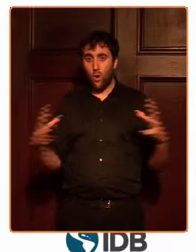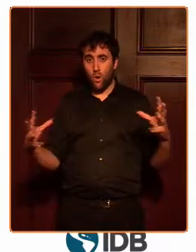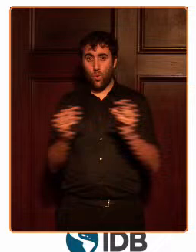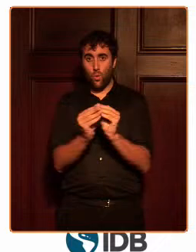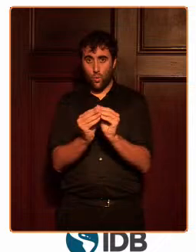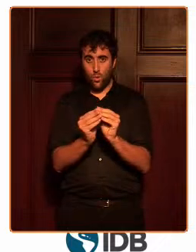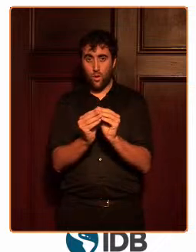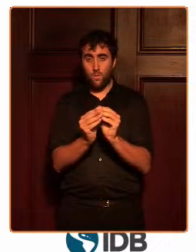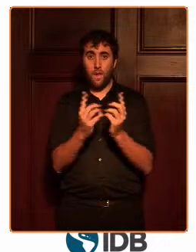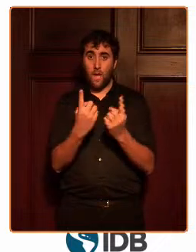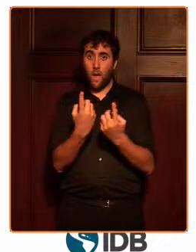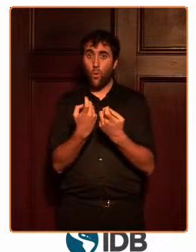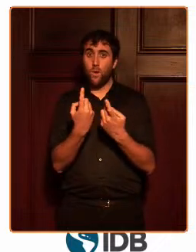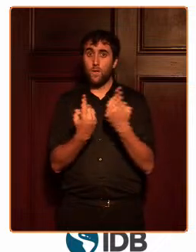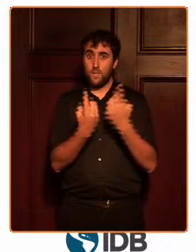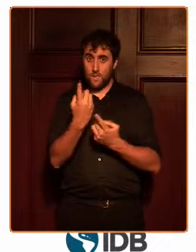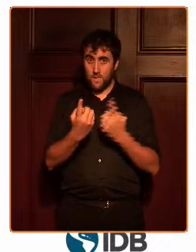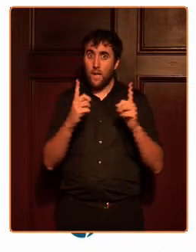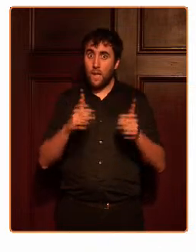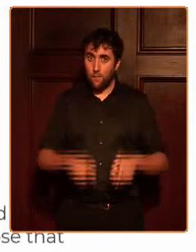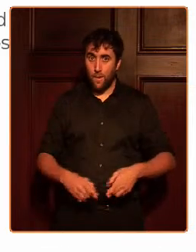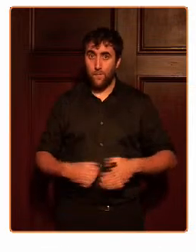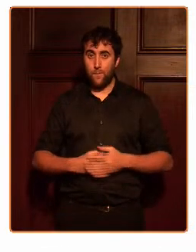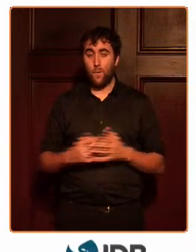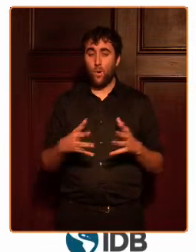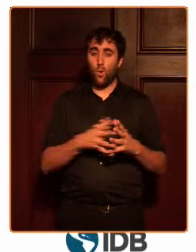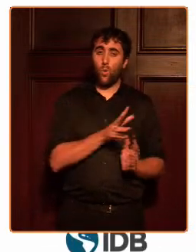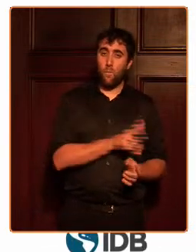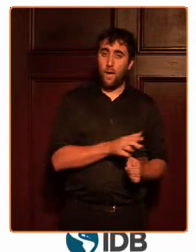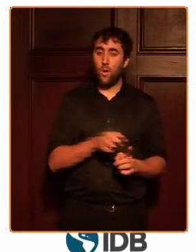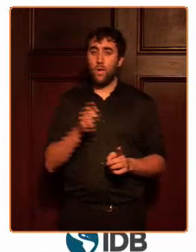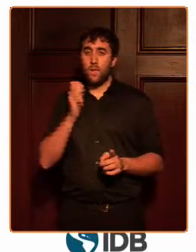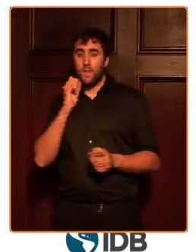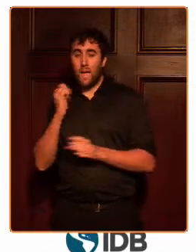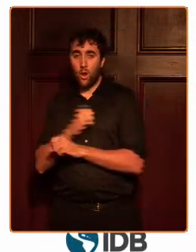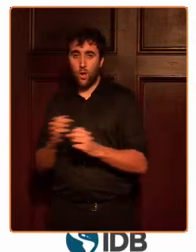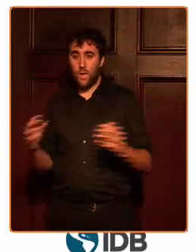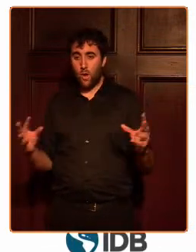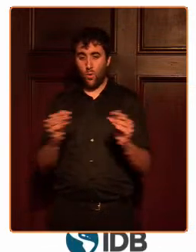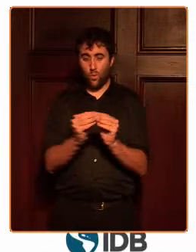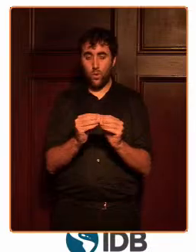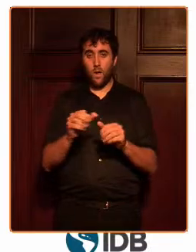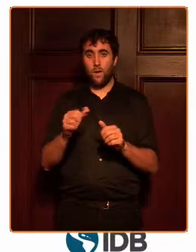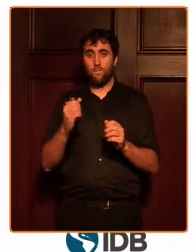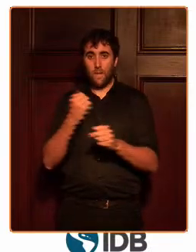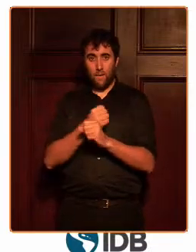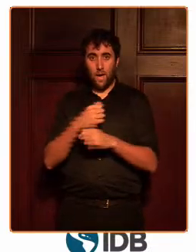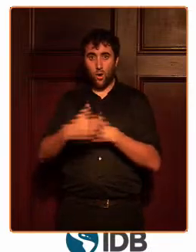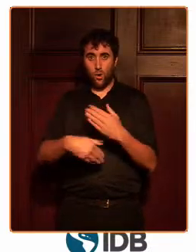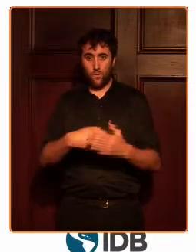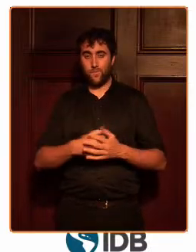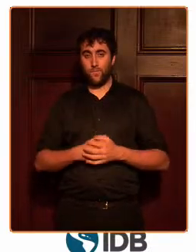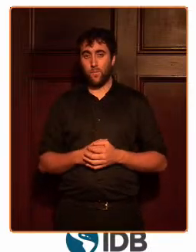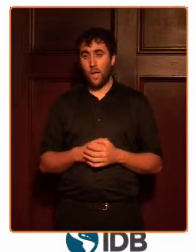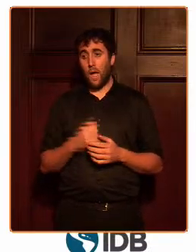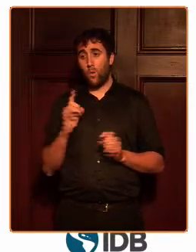una combinación entre el humano y la tecnología. Por tanto, una combinación entre automatización,